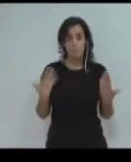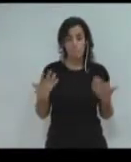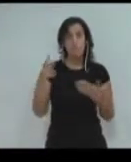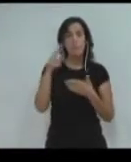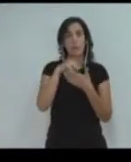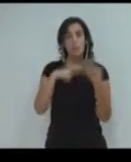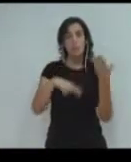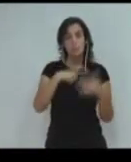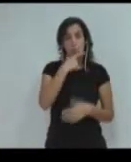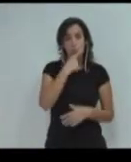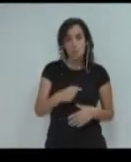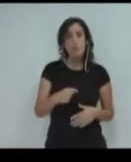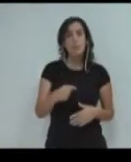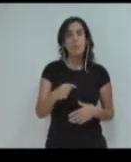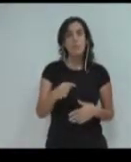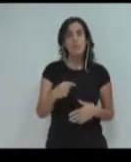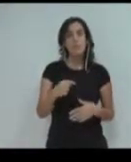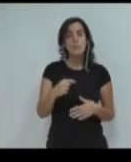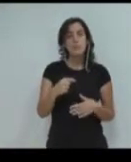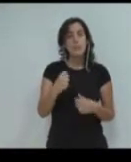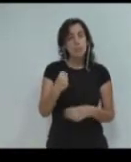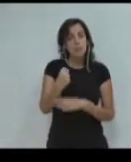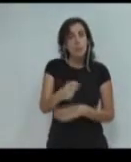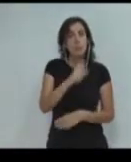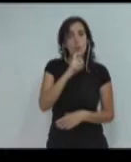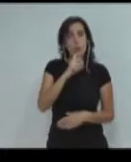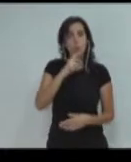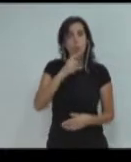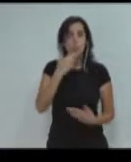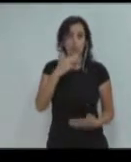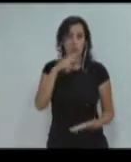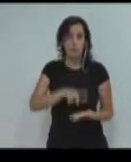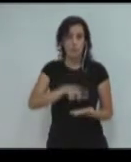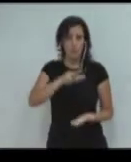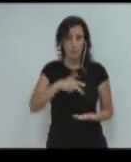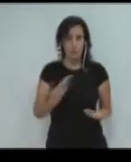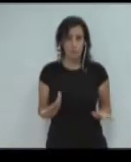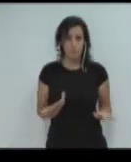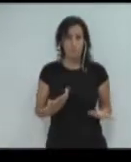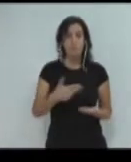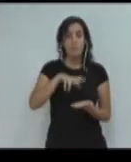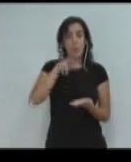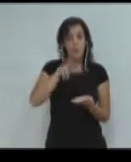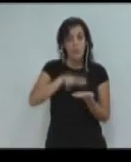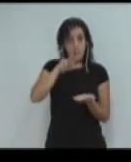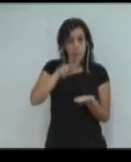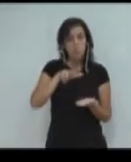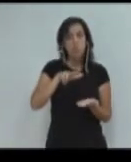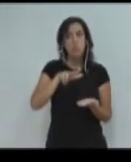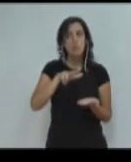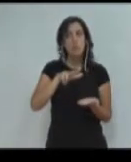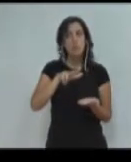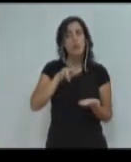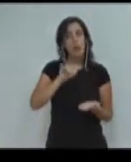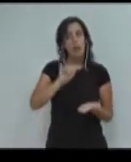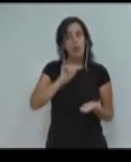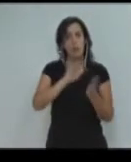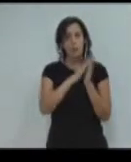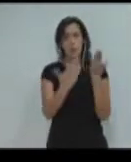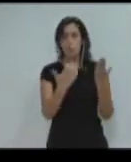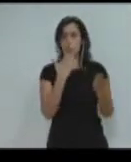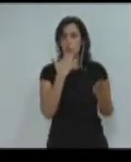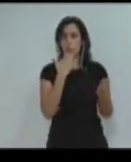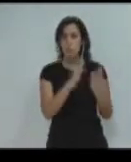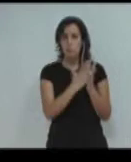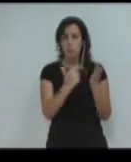fácil, ¿cómo se tiene que reforzar? Con la validación. Entonces, esa validación es cierto que existen, en el libro, por ejemplo,